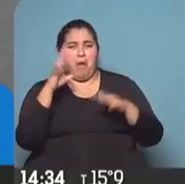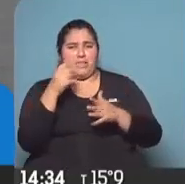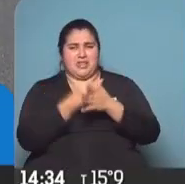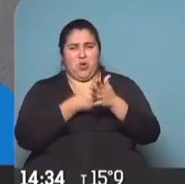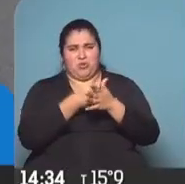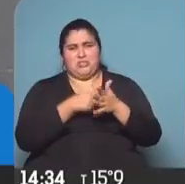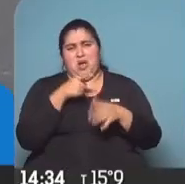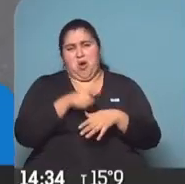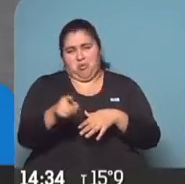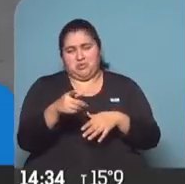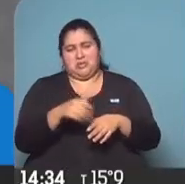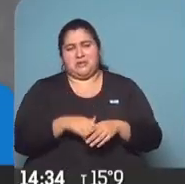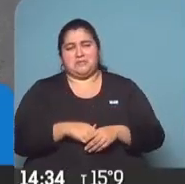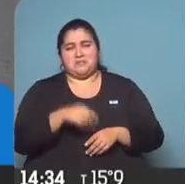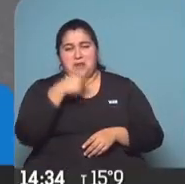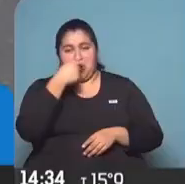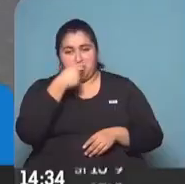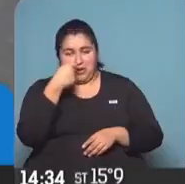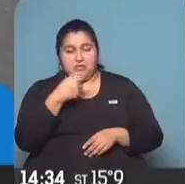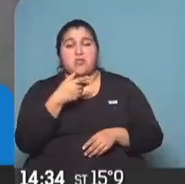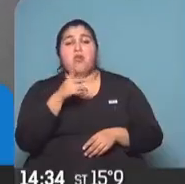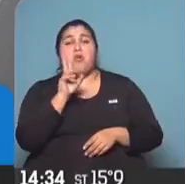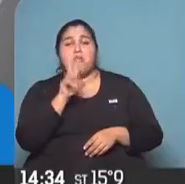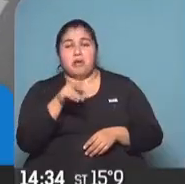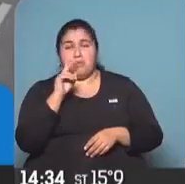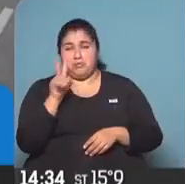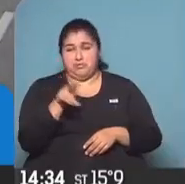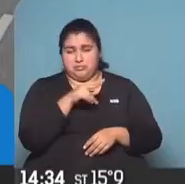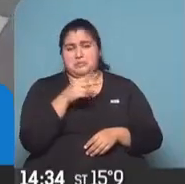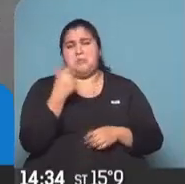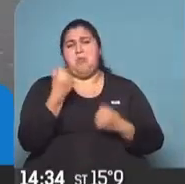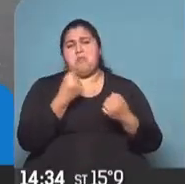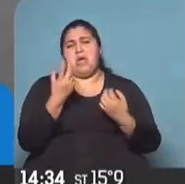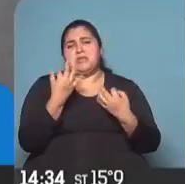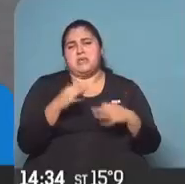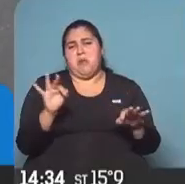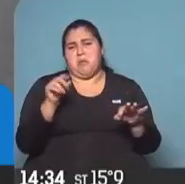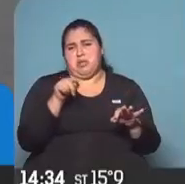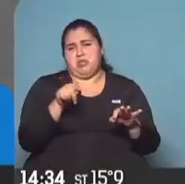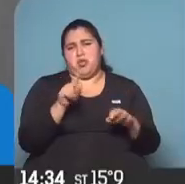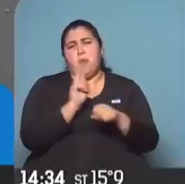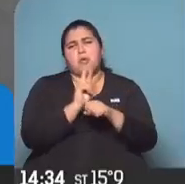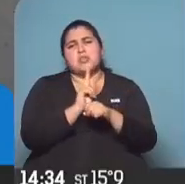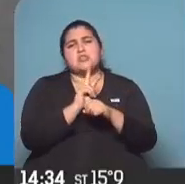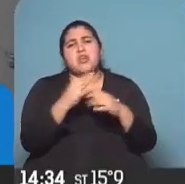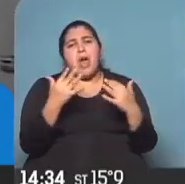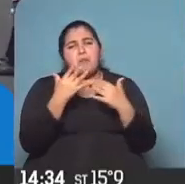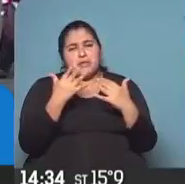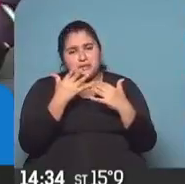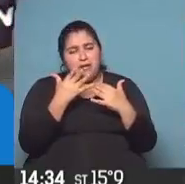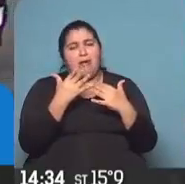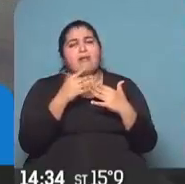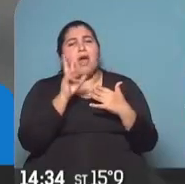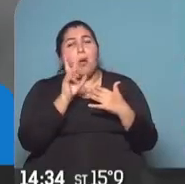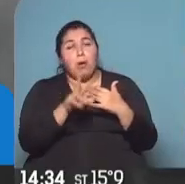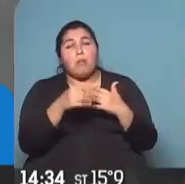narcotráfico observamos a continuación vehículos del servicio de salvamento de incidió restricción ambiental observamos un